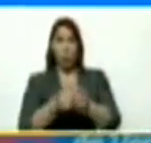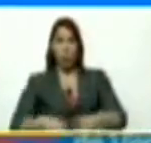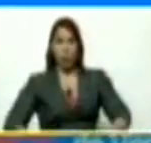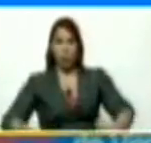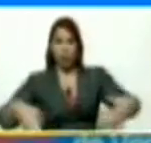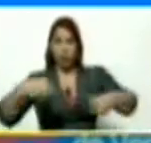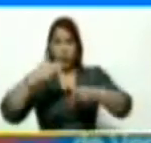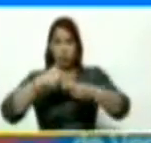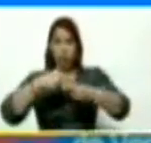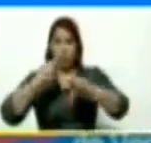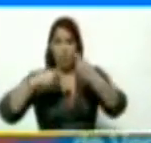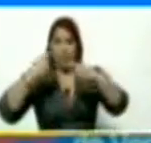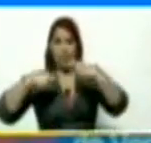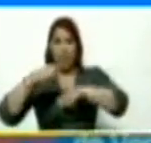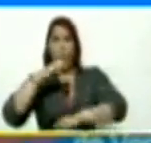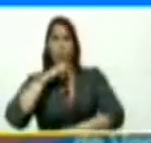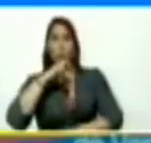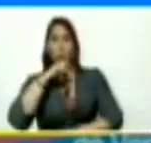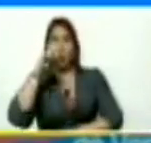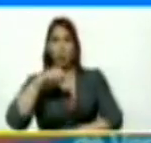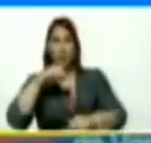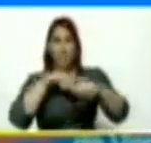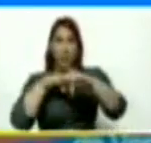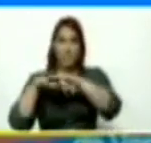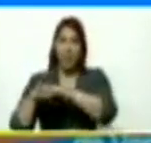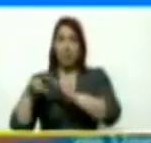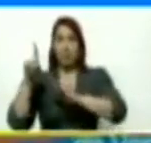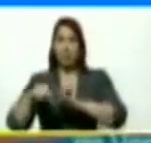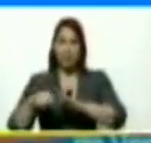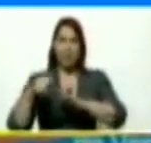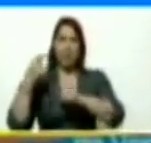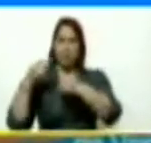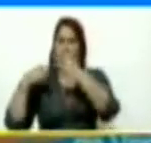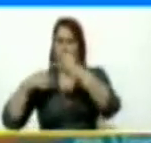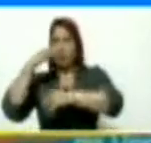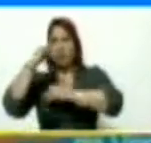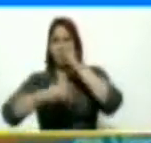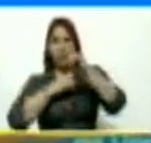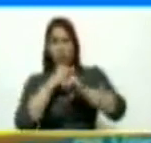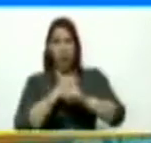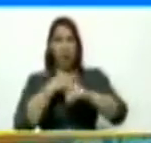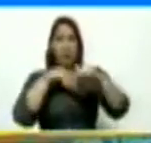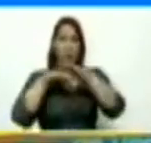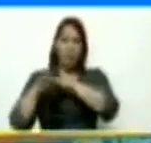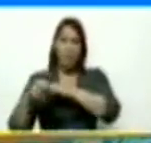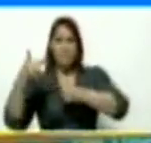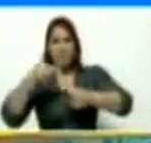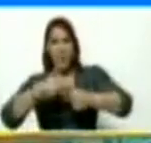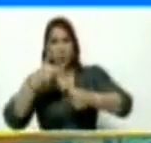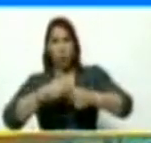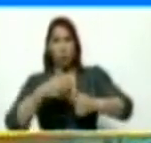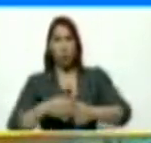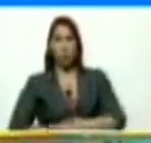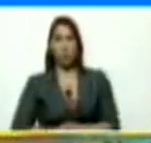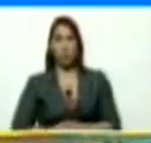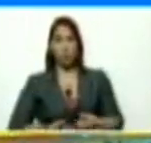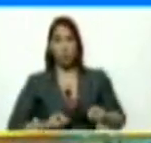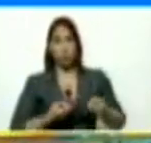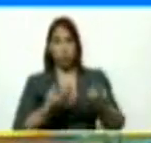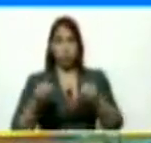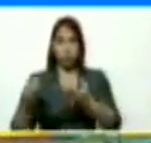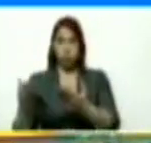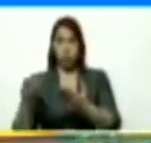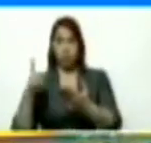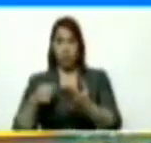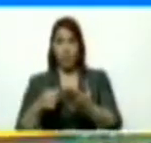45 bolívares. Me parece que para comenzar está bien, destacó. Además destacó que esta decisión del